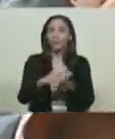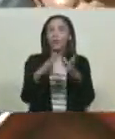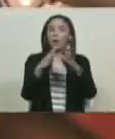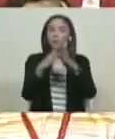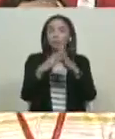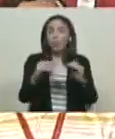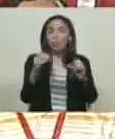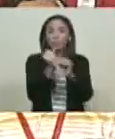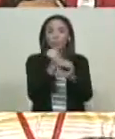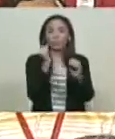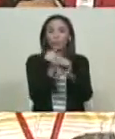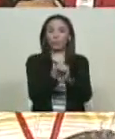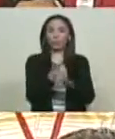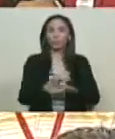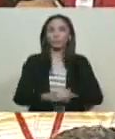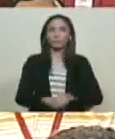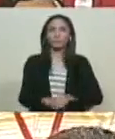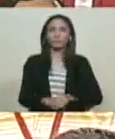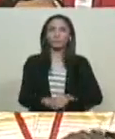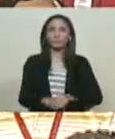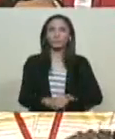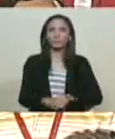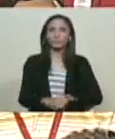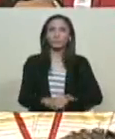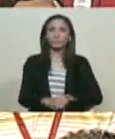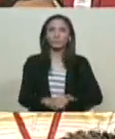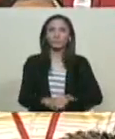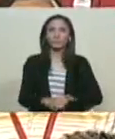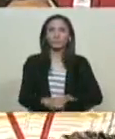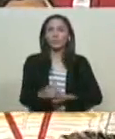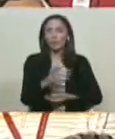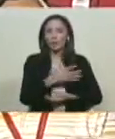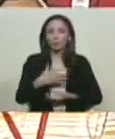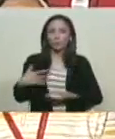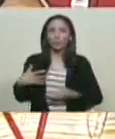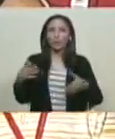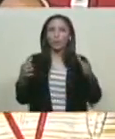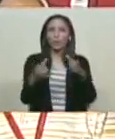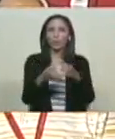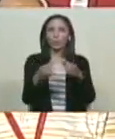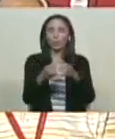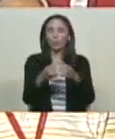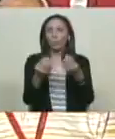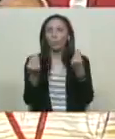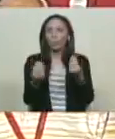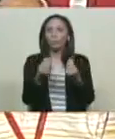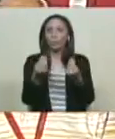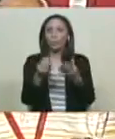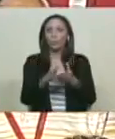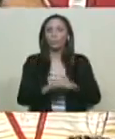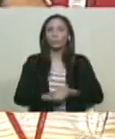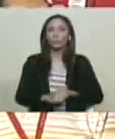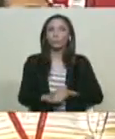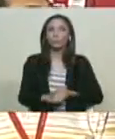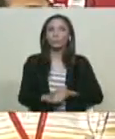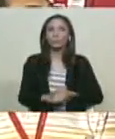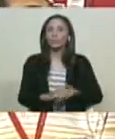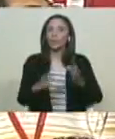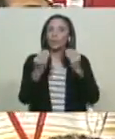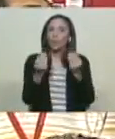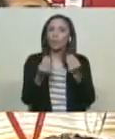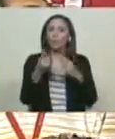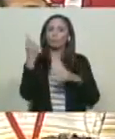obrera. Yo quiero tener un comando de campaña central de la clase obrera que tenga la